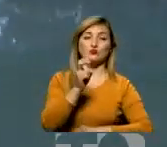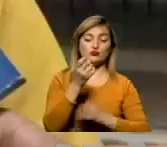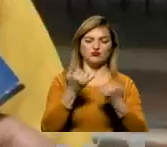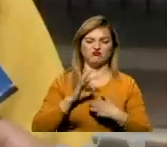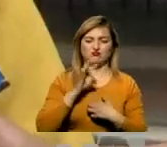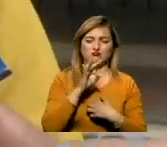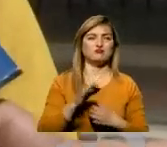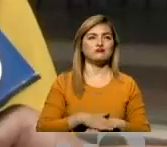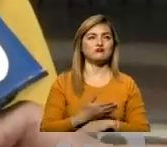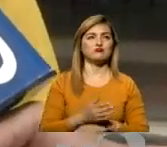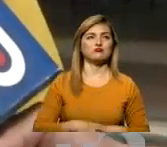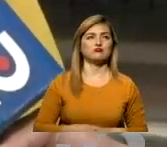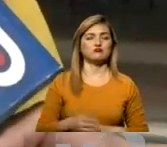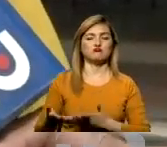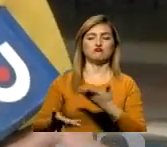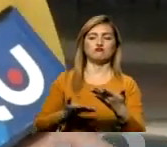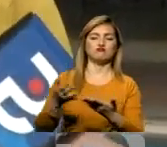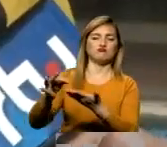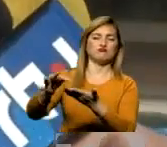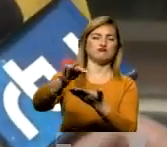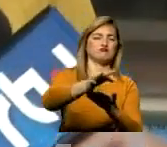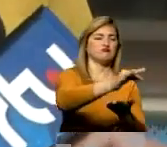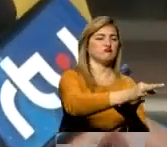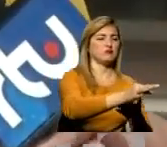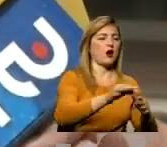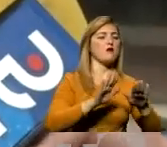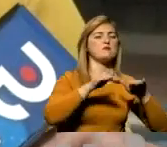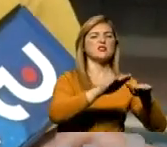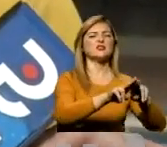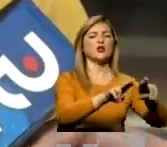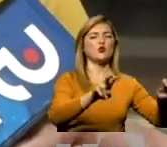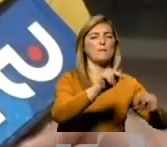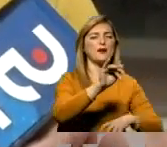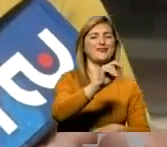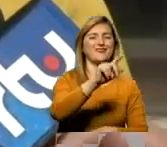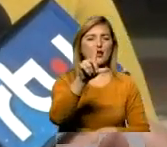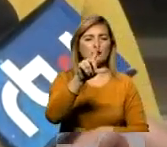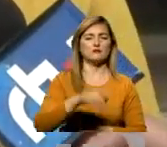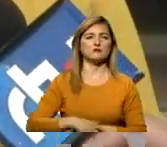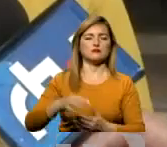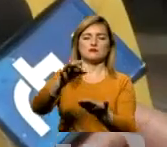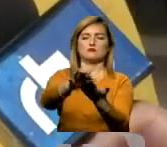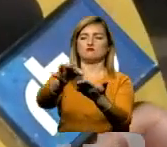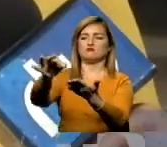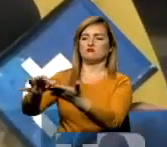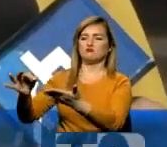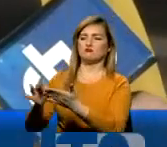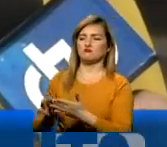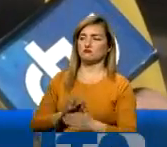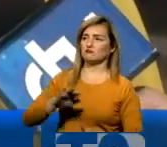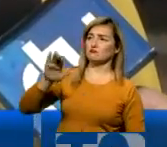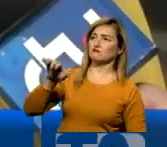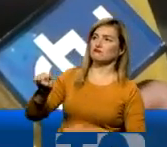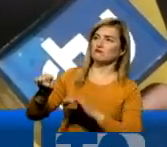normalidad. Interactuar con las otras zonas aledañas, como son las piscinas naturales de Pindal, como son los otros cantones, pueden hacer aquí senderismo,